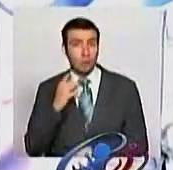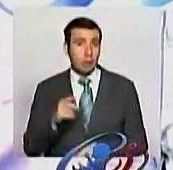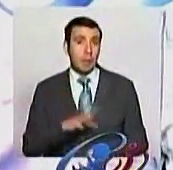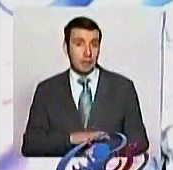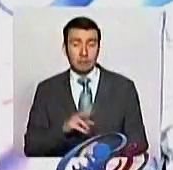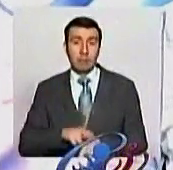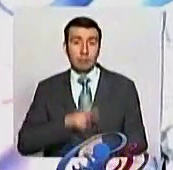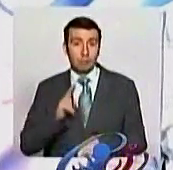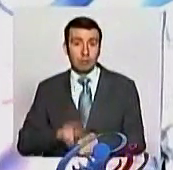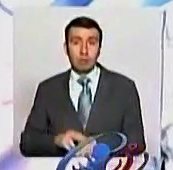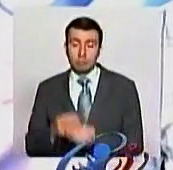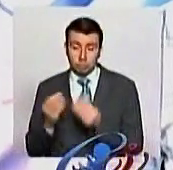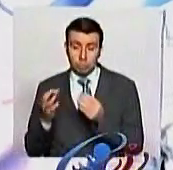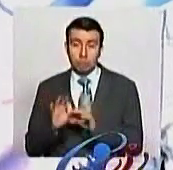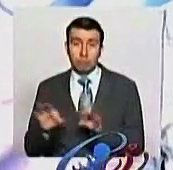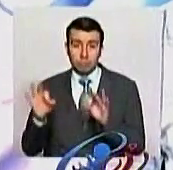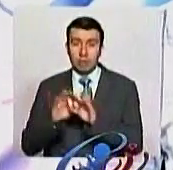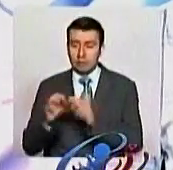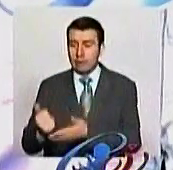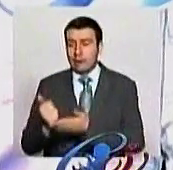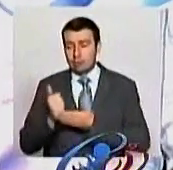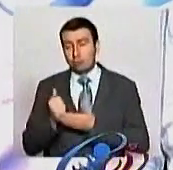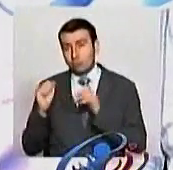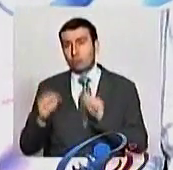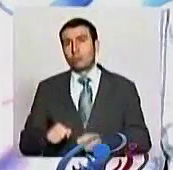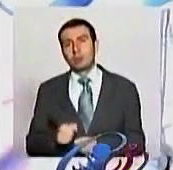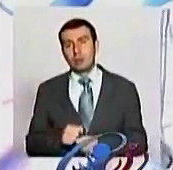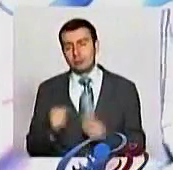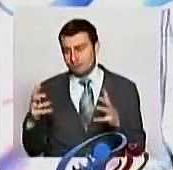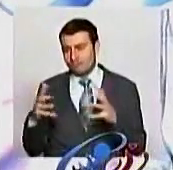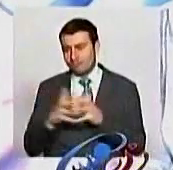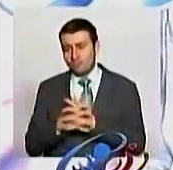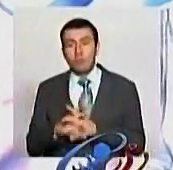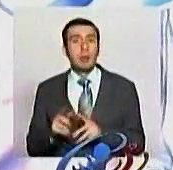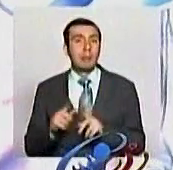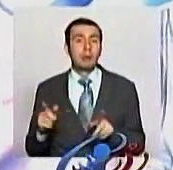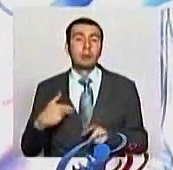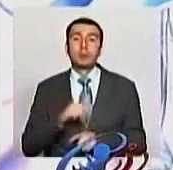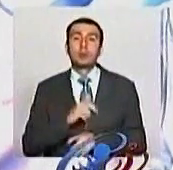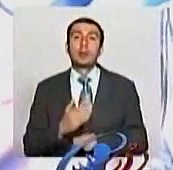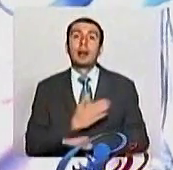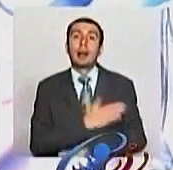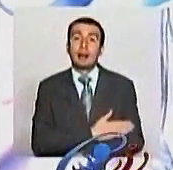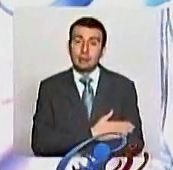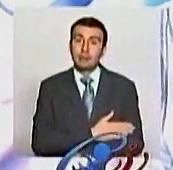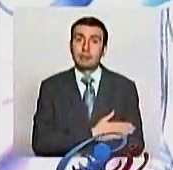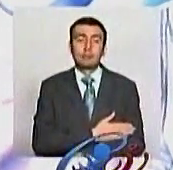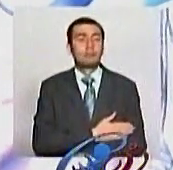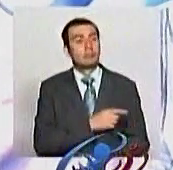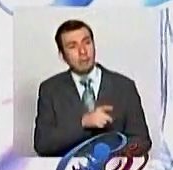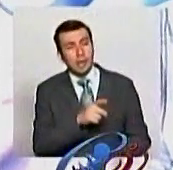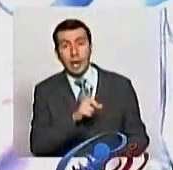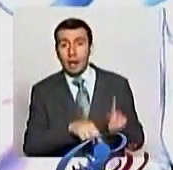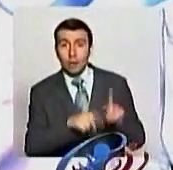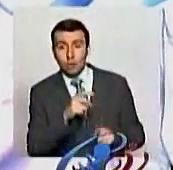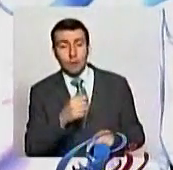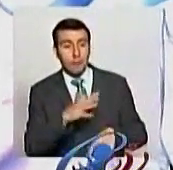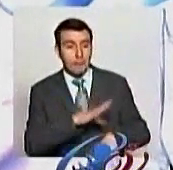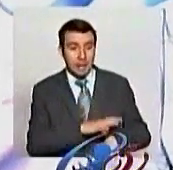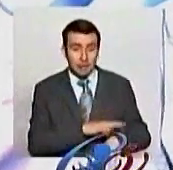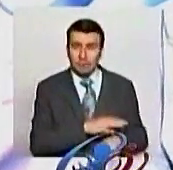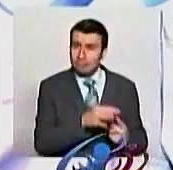importante, es un complemento, pero ante todo uno tiene que tener presente que hay medicamentos muy especializados para